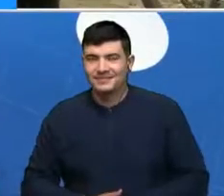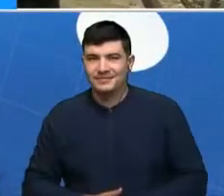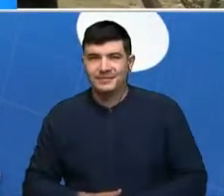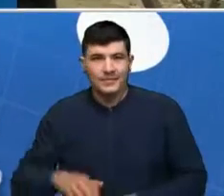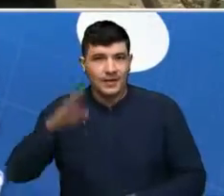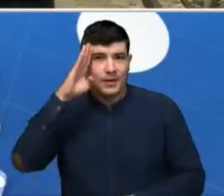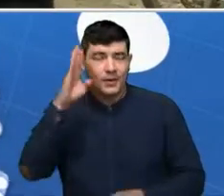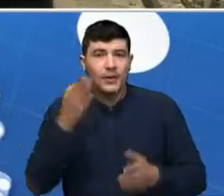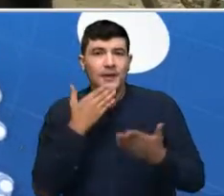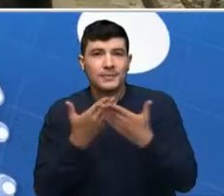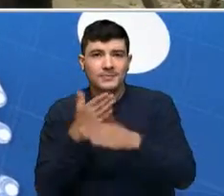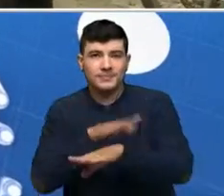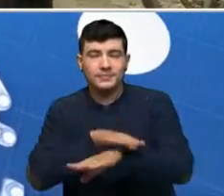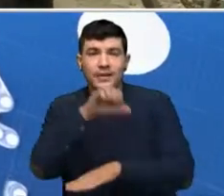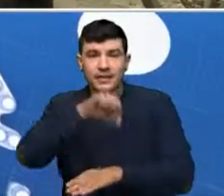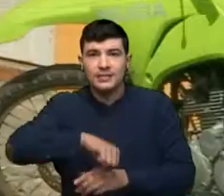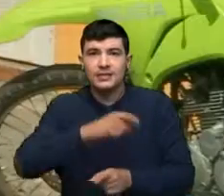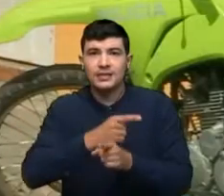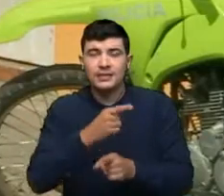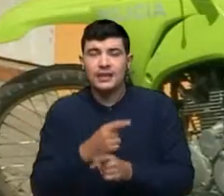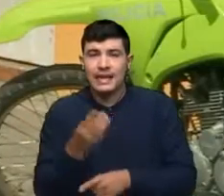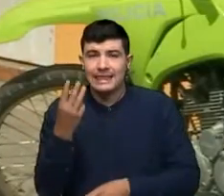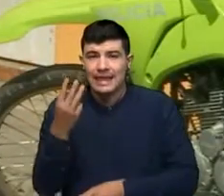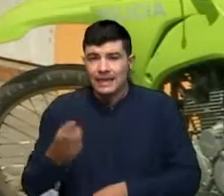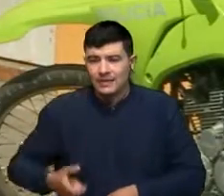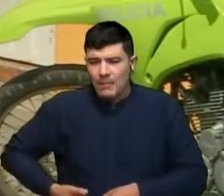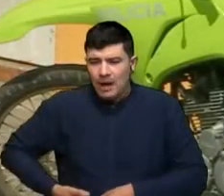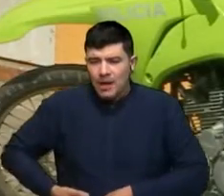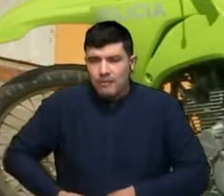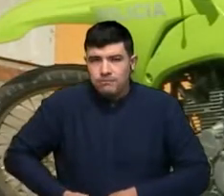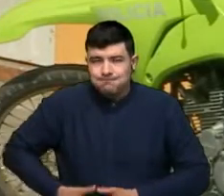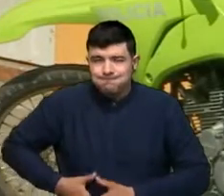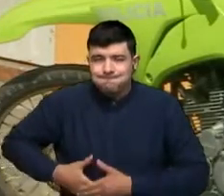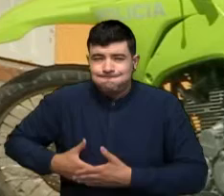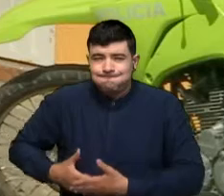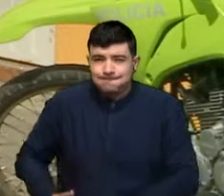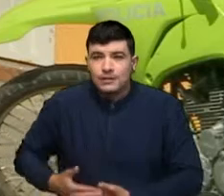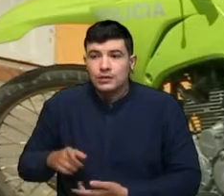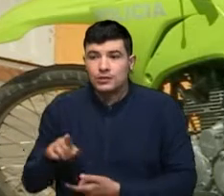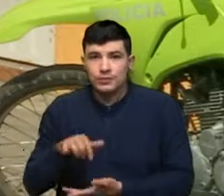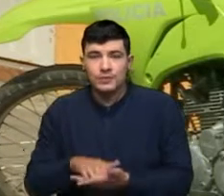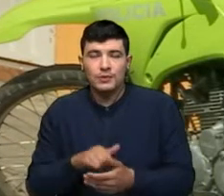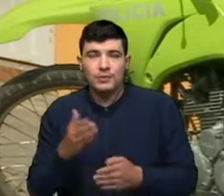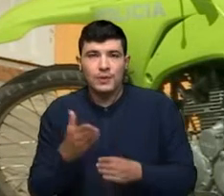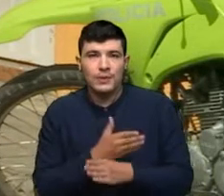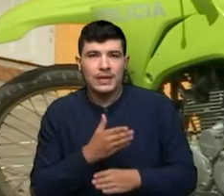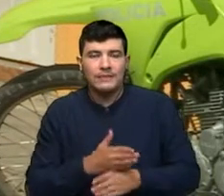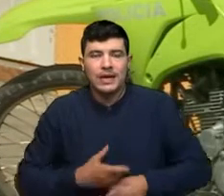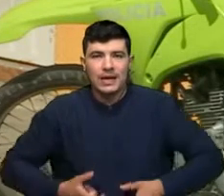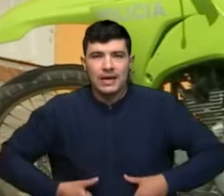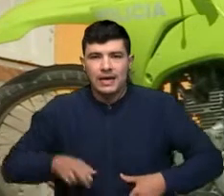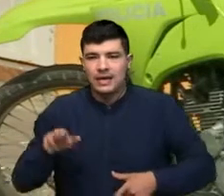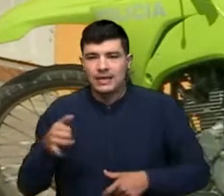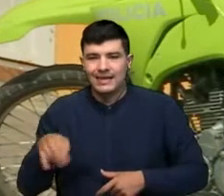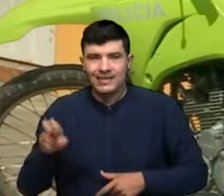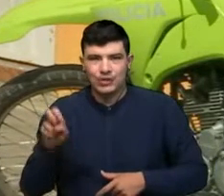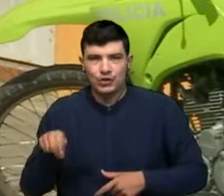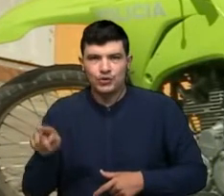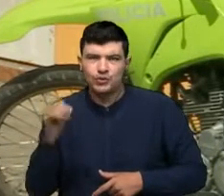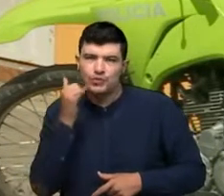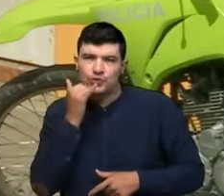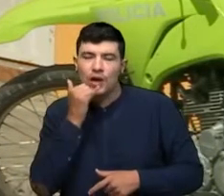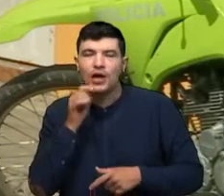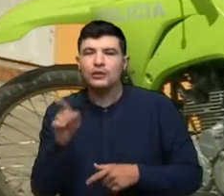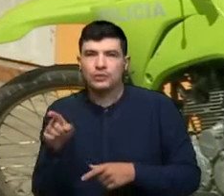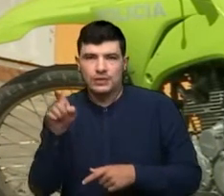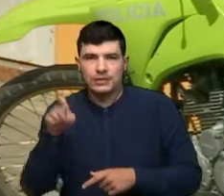Hola, ¿qué tal? Muy buenas tardes. Pues son tres hernias y un problema hepático que padece este caballero. Infortunadamente, está esperando un